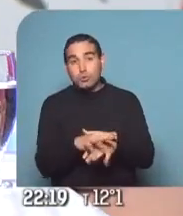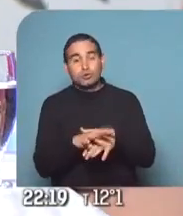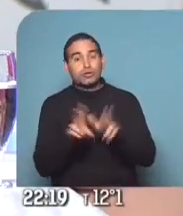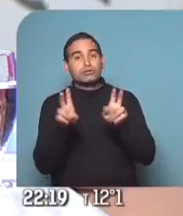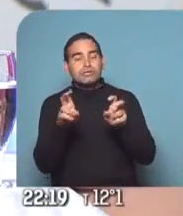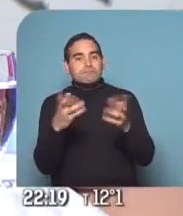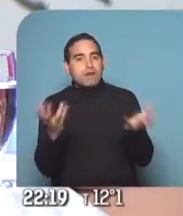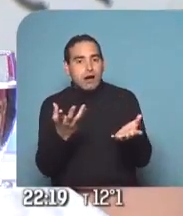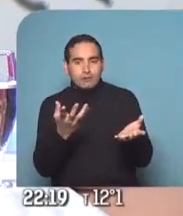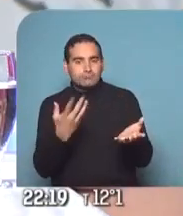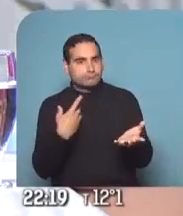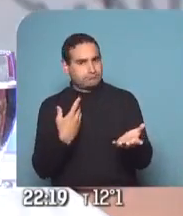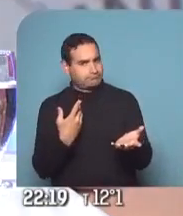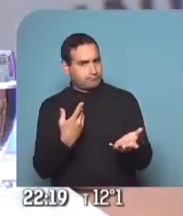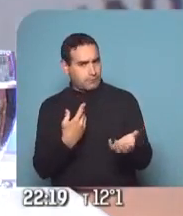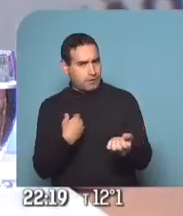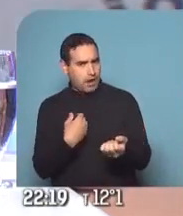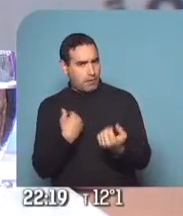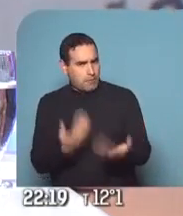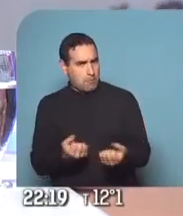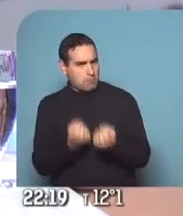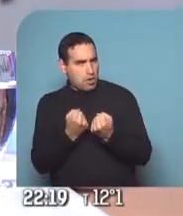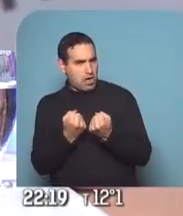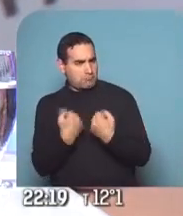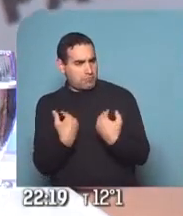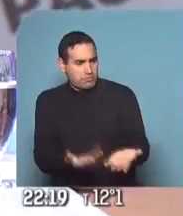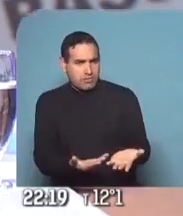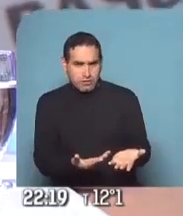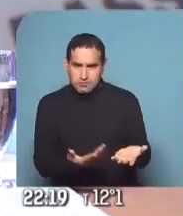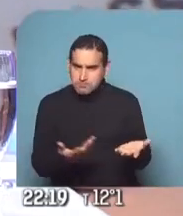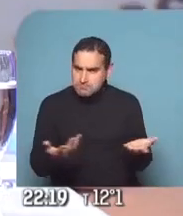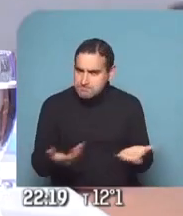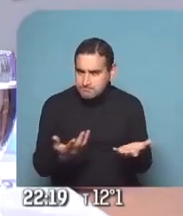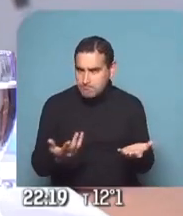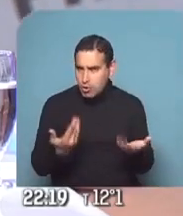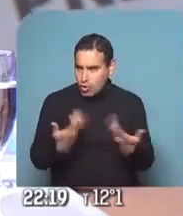lado, por el lado del nepotismo, que no es habitual en la diplomacia brasileña.